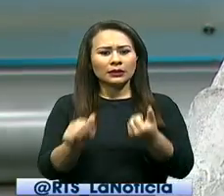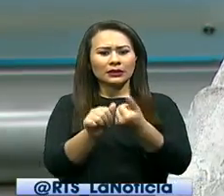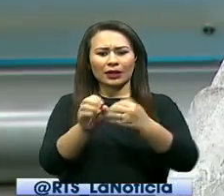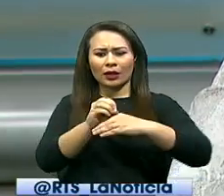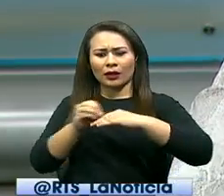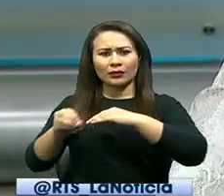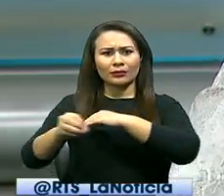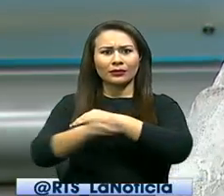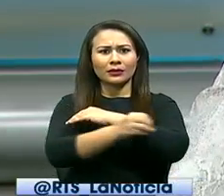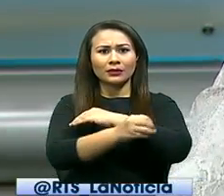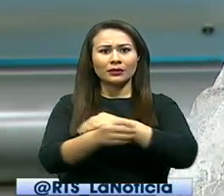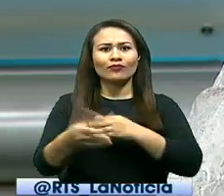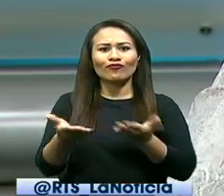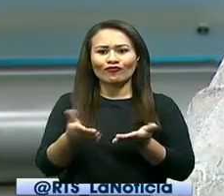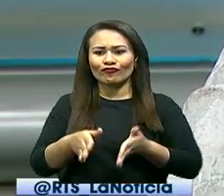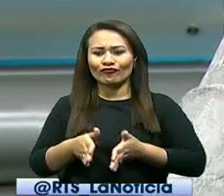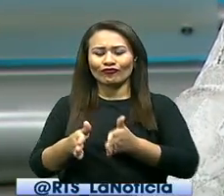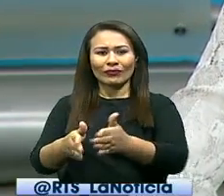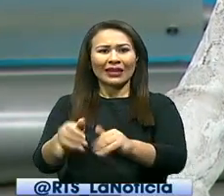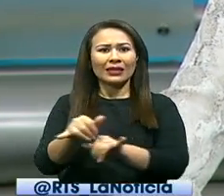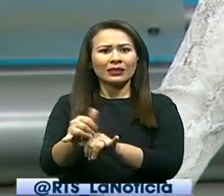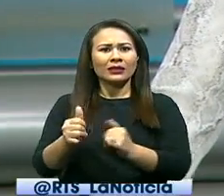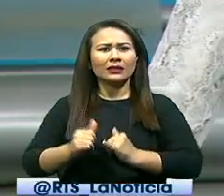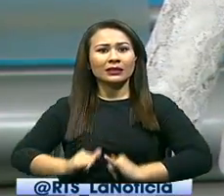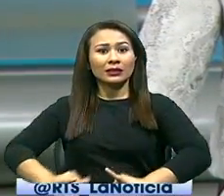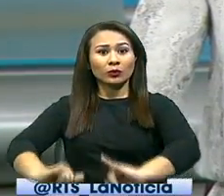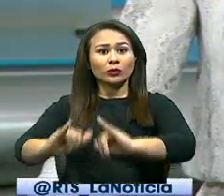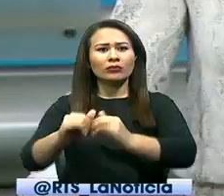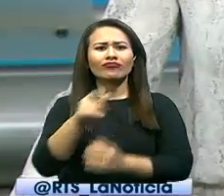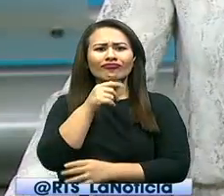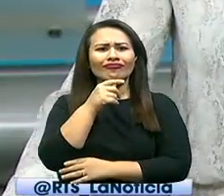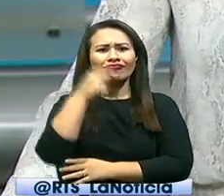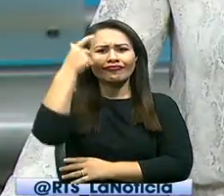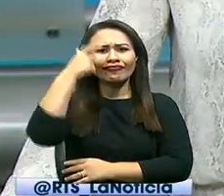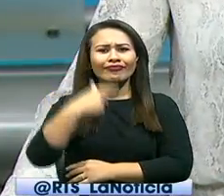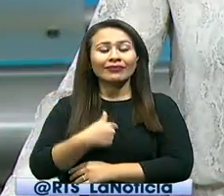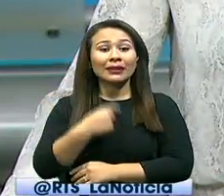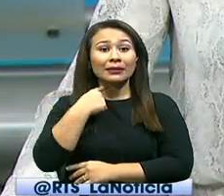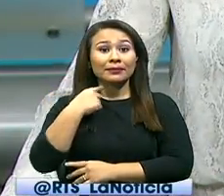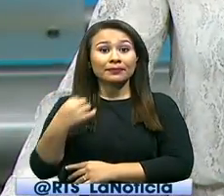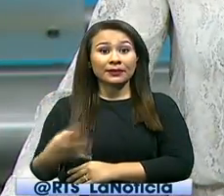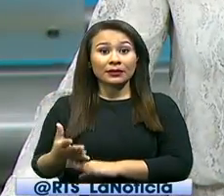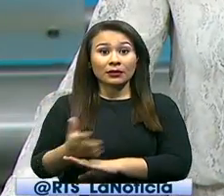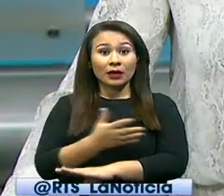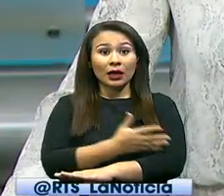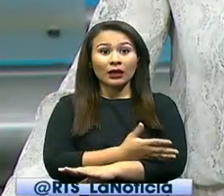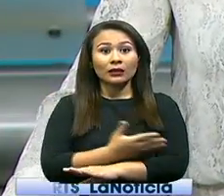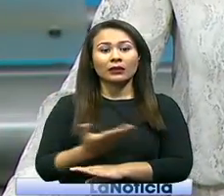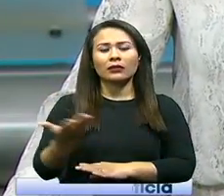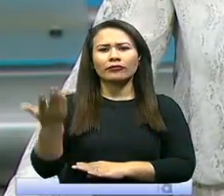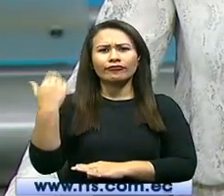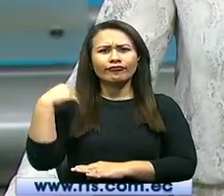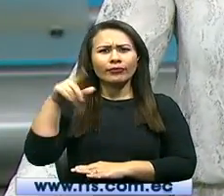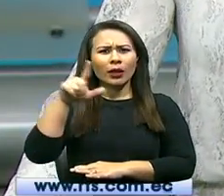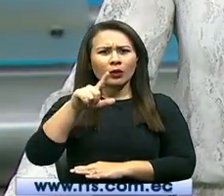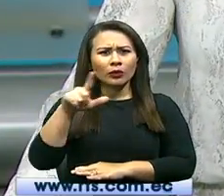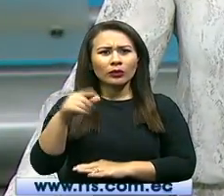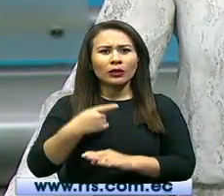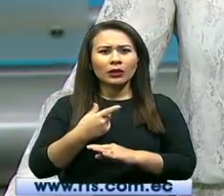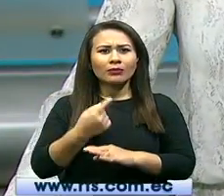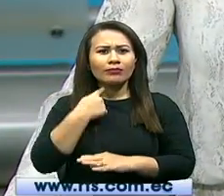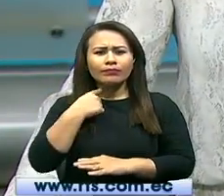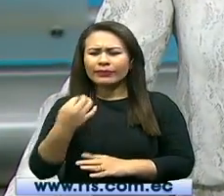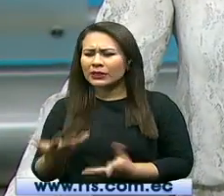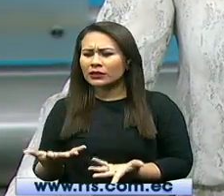río Yaguachi fue encontrado el cuerpo sin vida del joven que había sido reportado como desaparecido desde el pasado día lunes. El